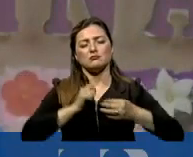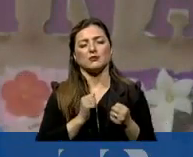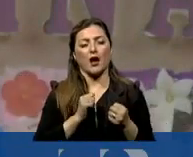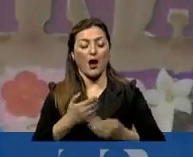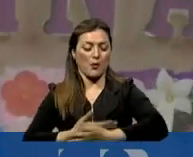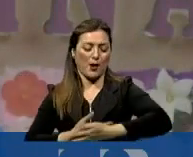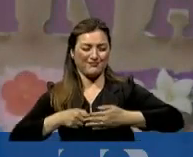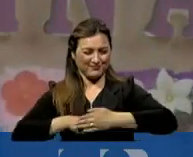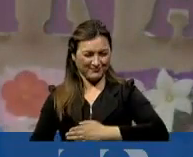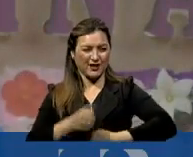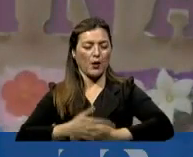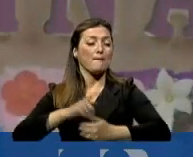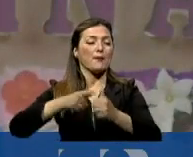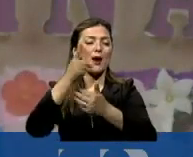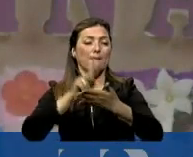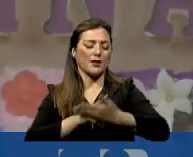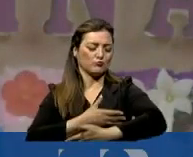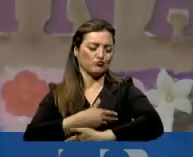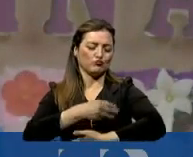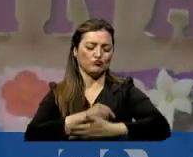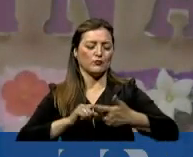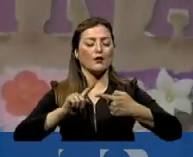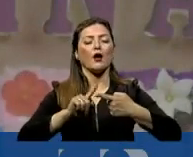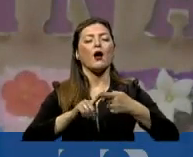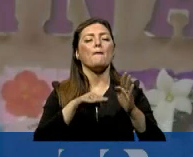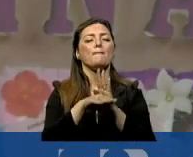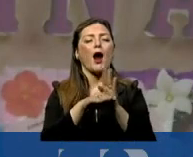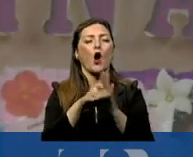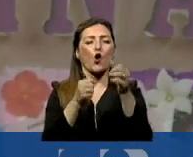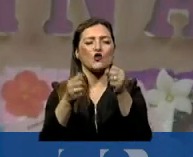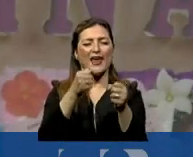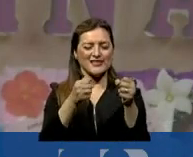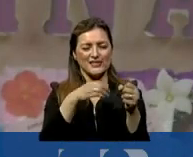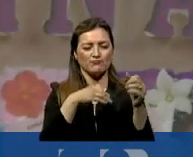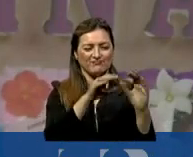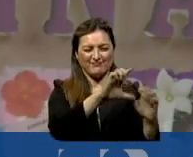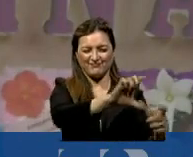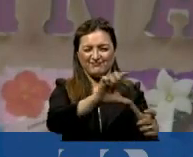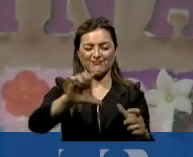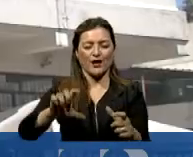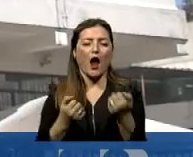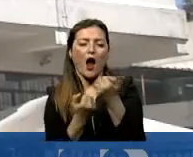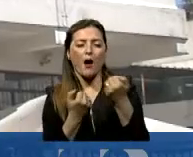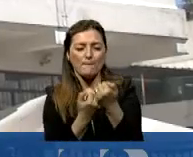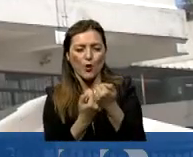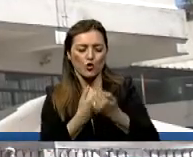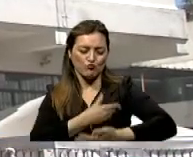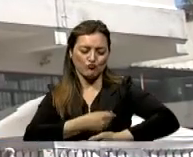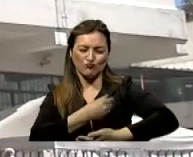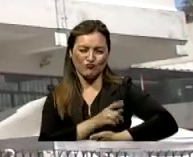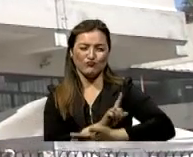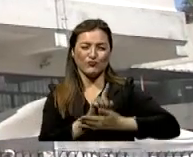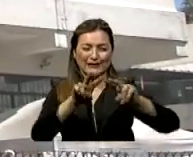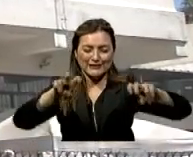algún momento también los bancos de leche humana también las salas de apoyo a la lactancia y los grupos de apoyo hasta el centro de salud